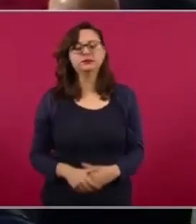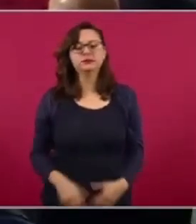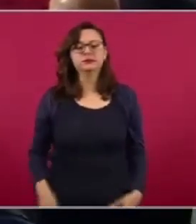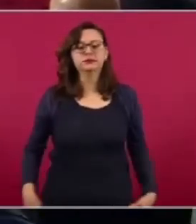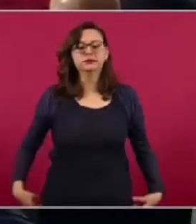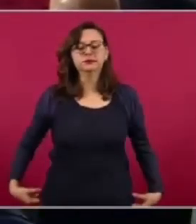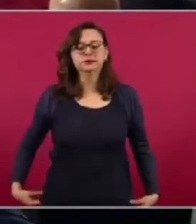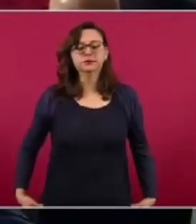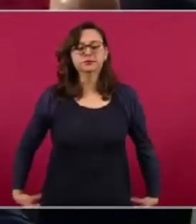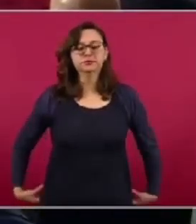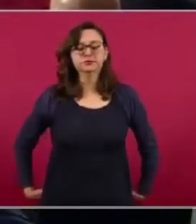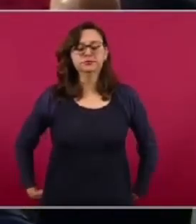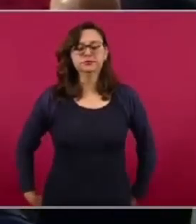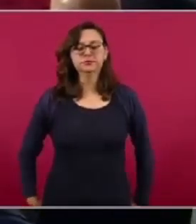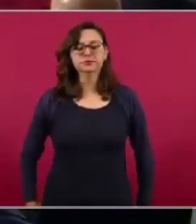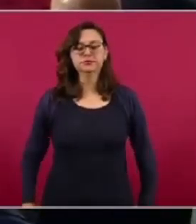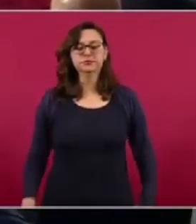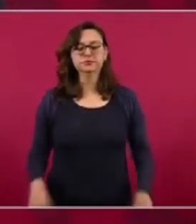No,